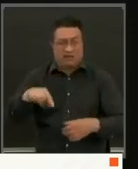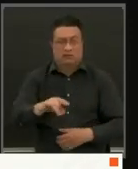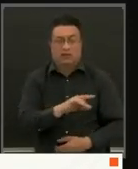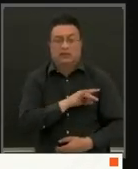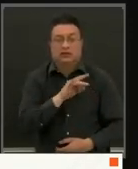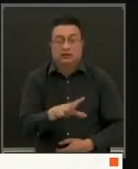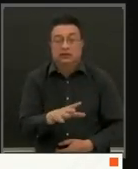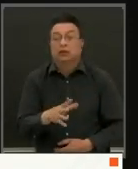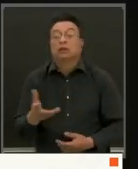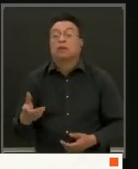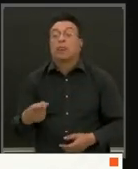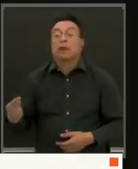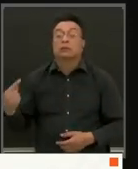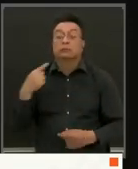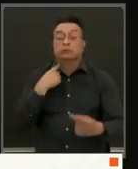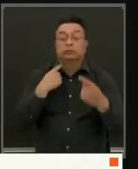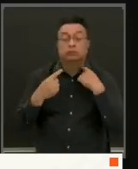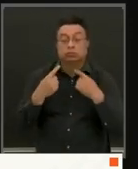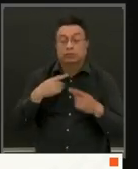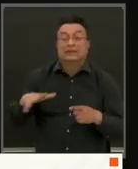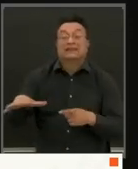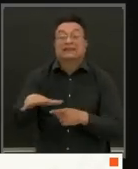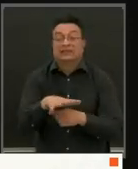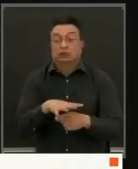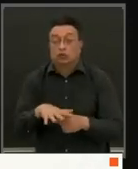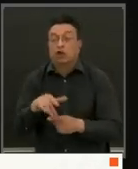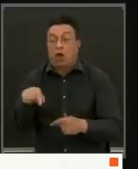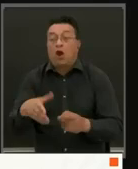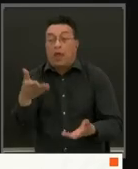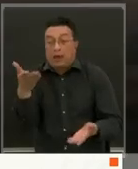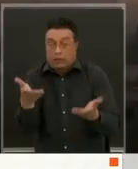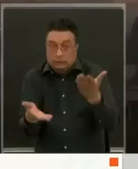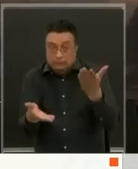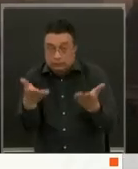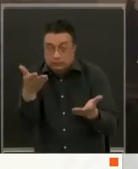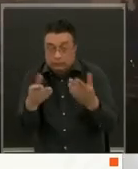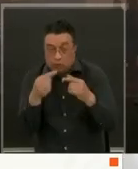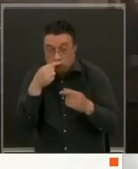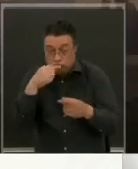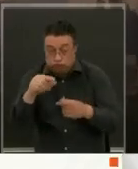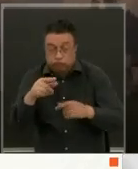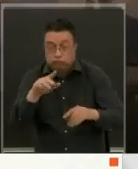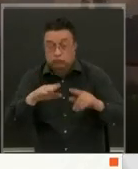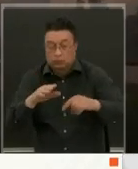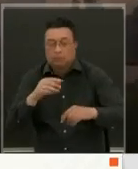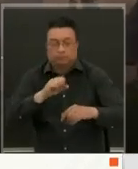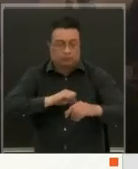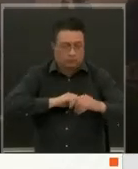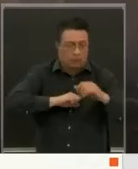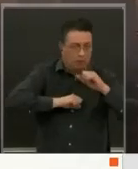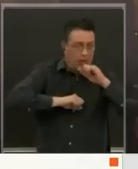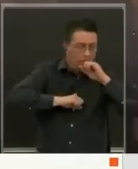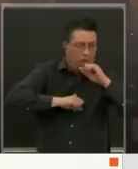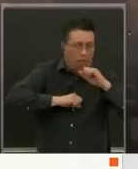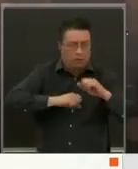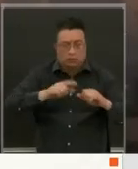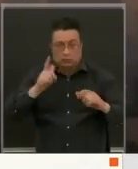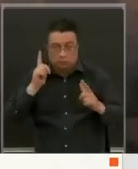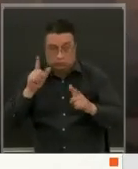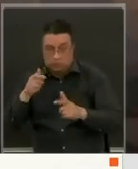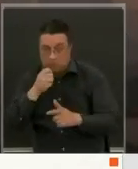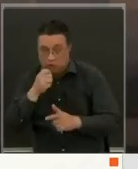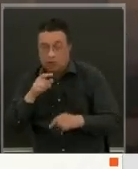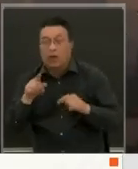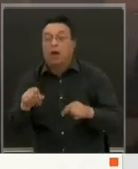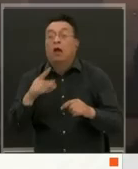producto entonces de estas situaciones se está evaluando entonces durante las próximas horas el estado entonces de la